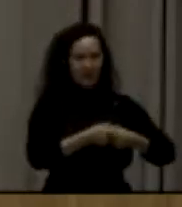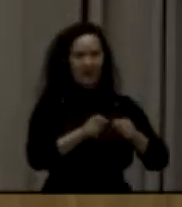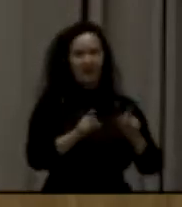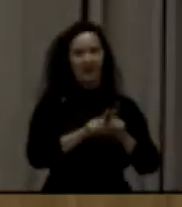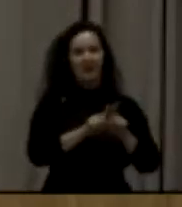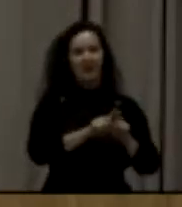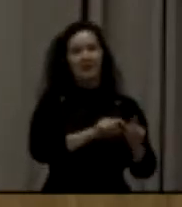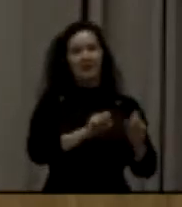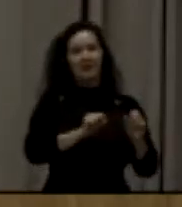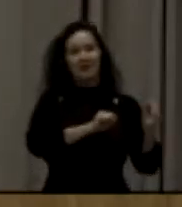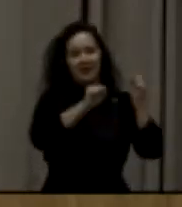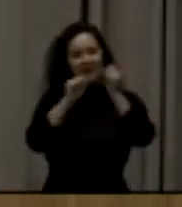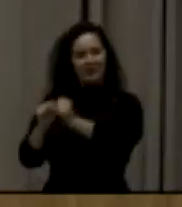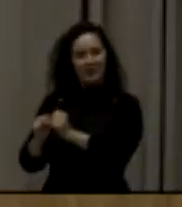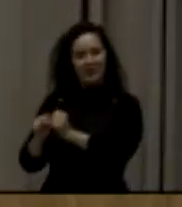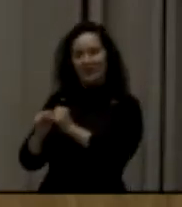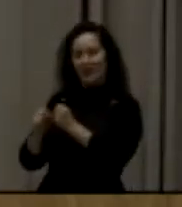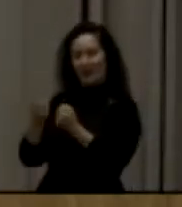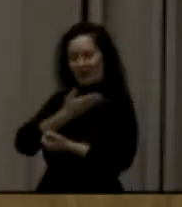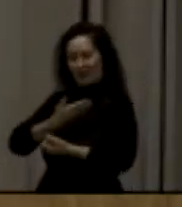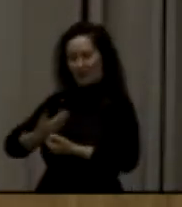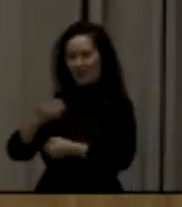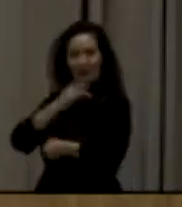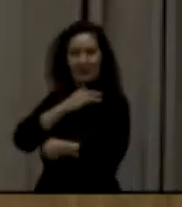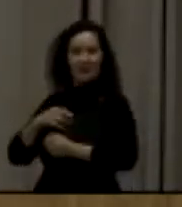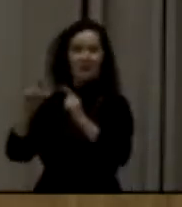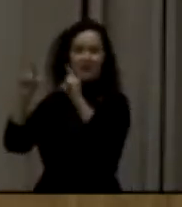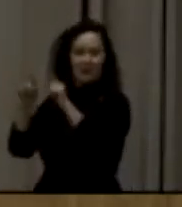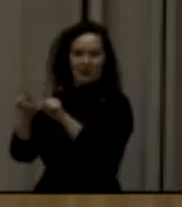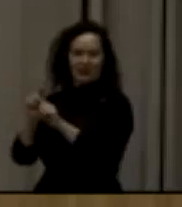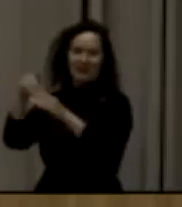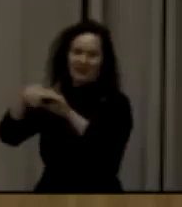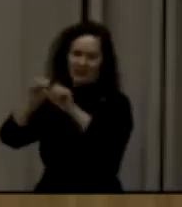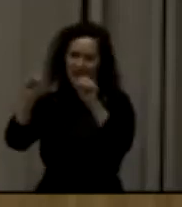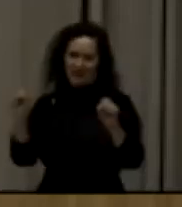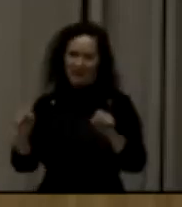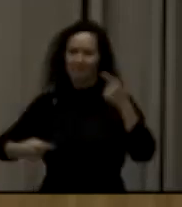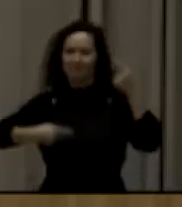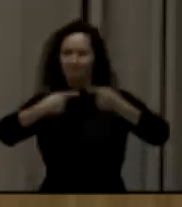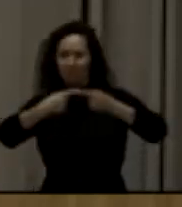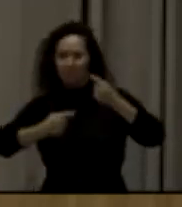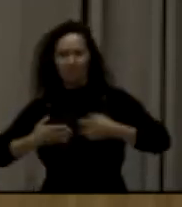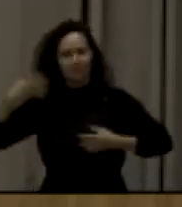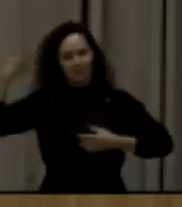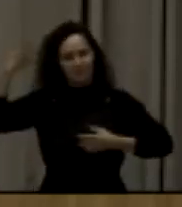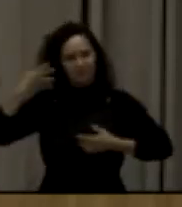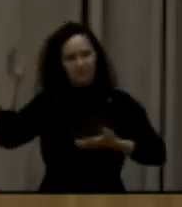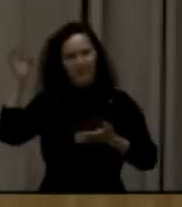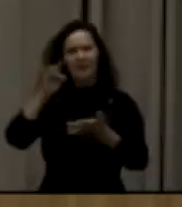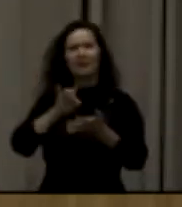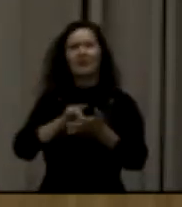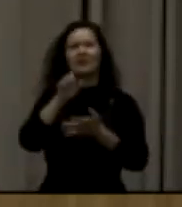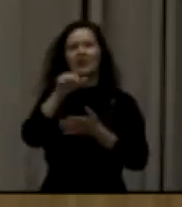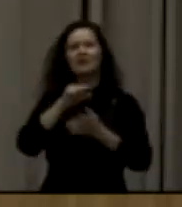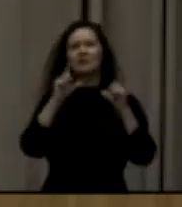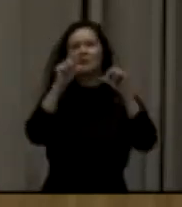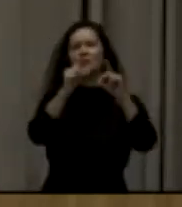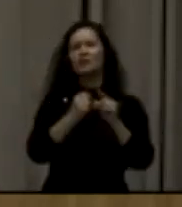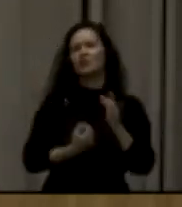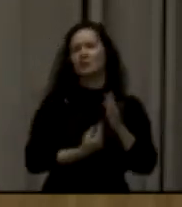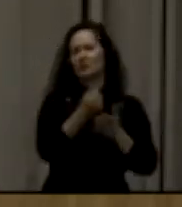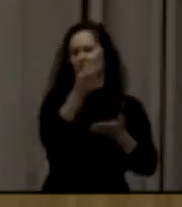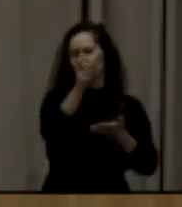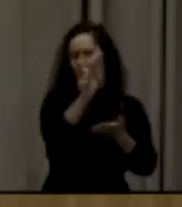su pedazo de cuota en el sistema o sea había un discurso pero también De hecho hay un de financiamiento y eso